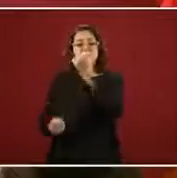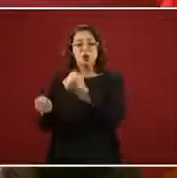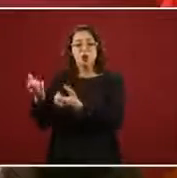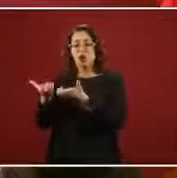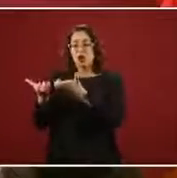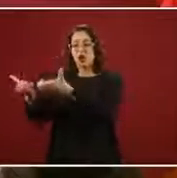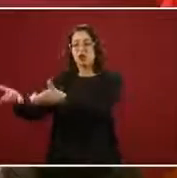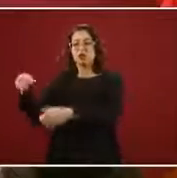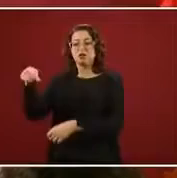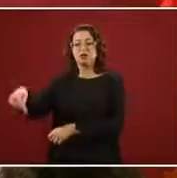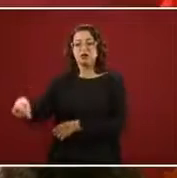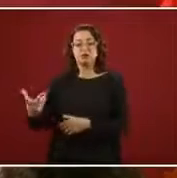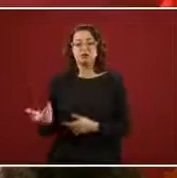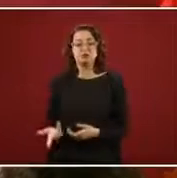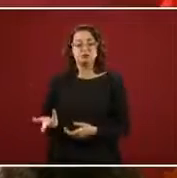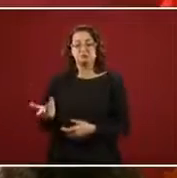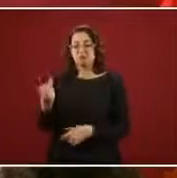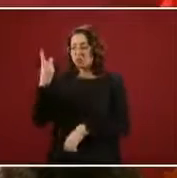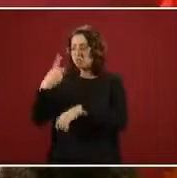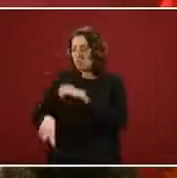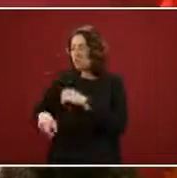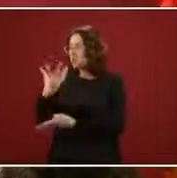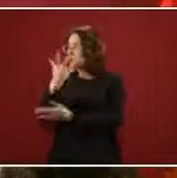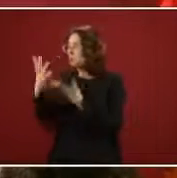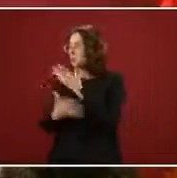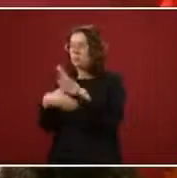No hay afectación.